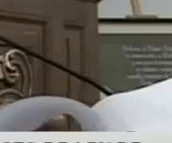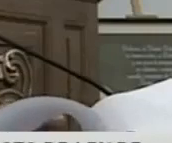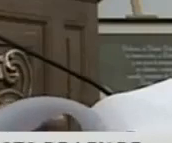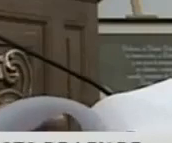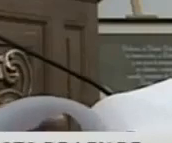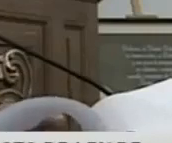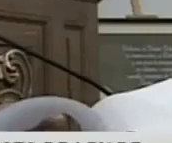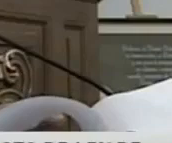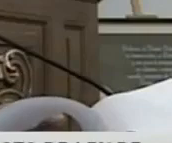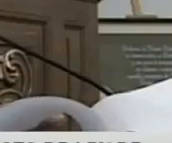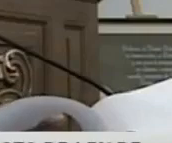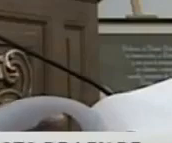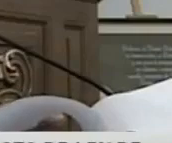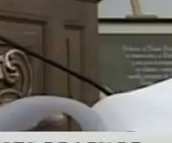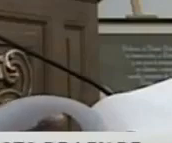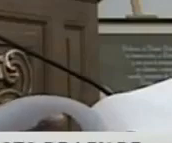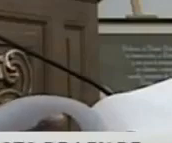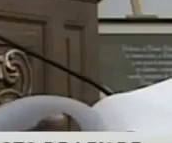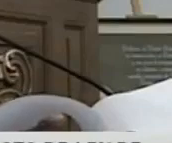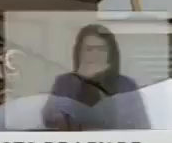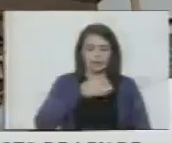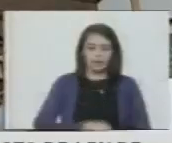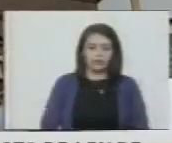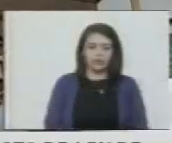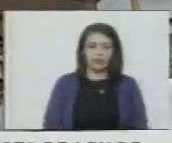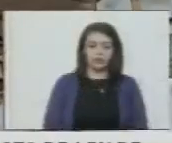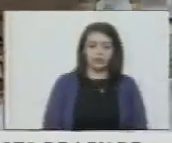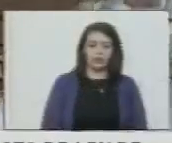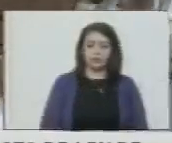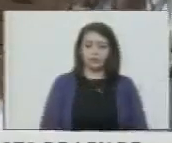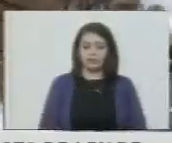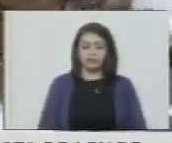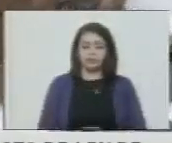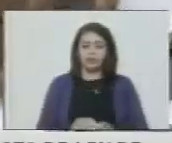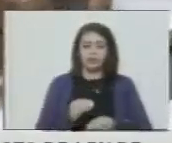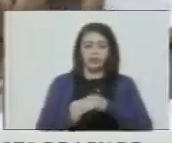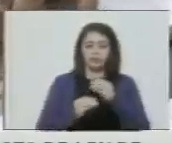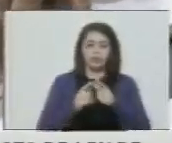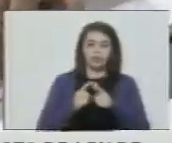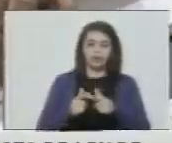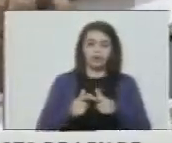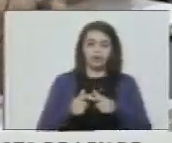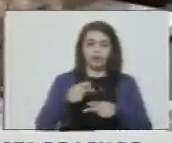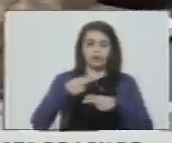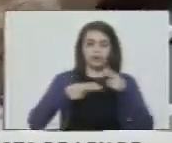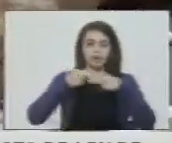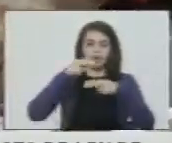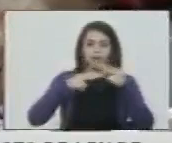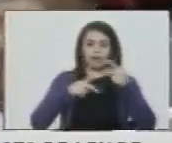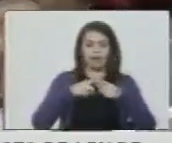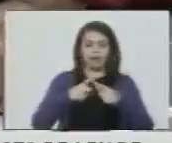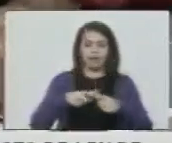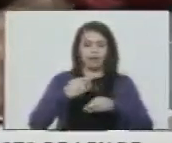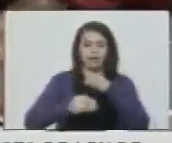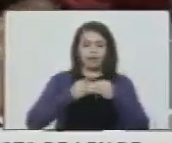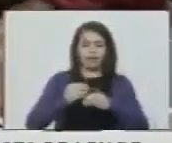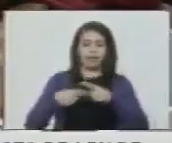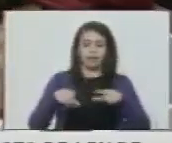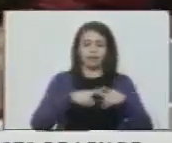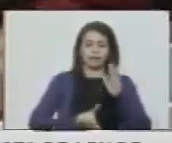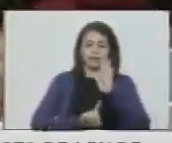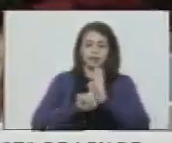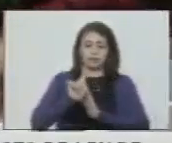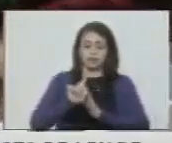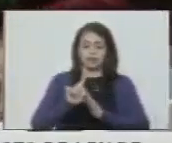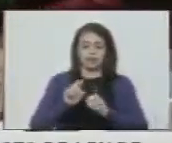el procesamiento, transporte o almacenamiento de información y las herramientas o utilidades para el desarrollo